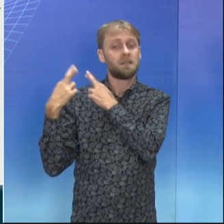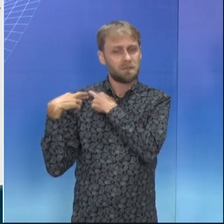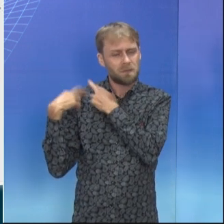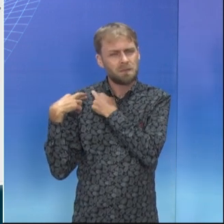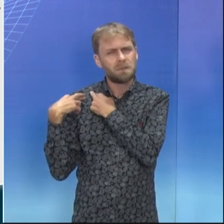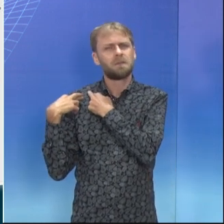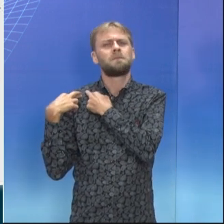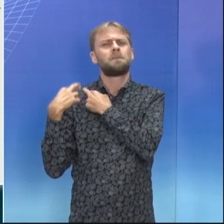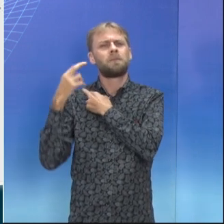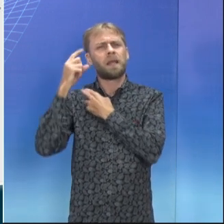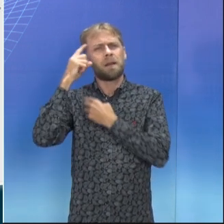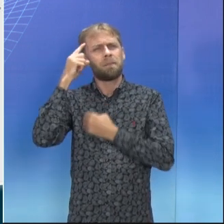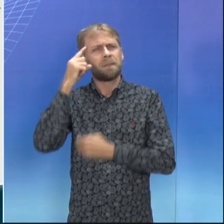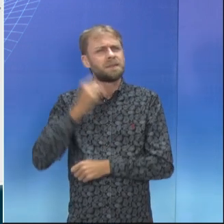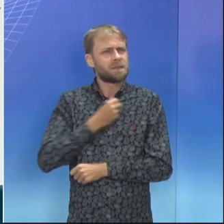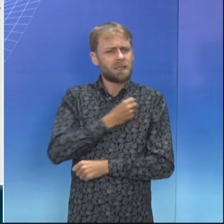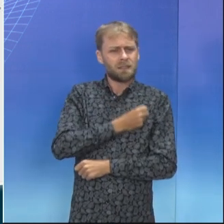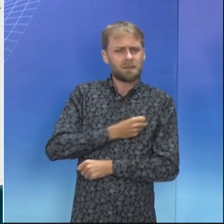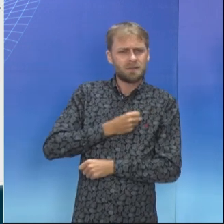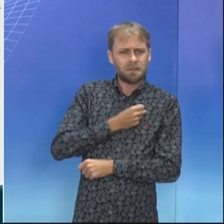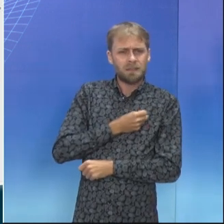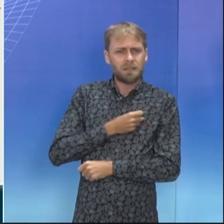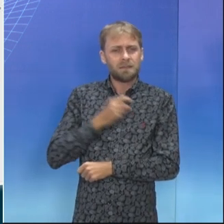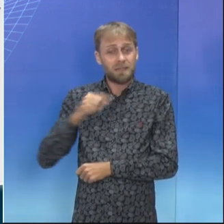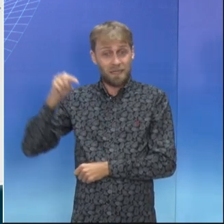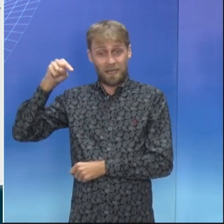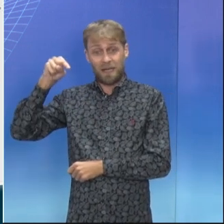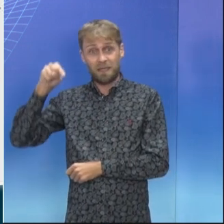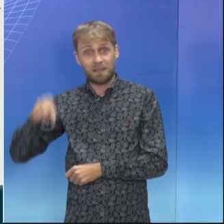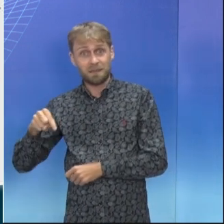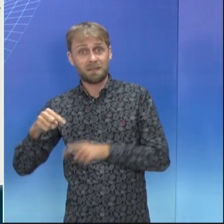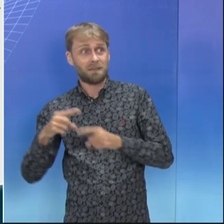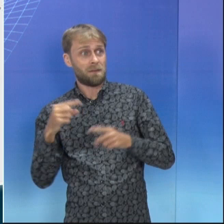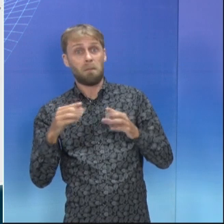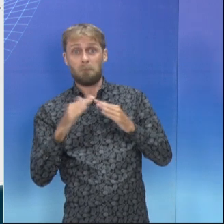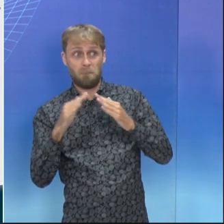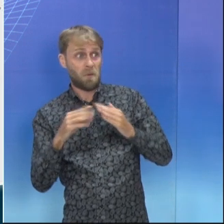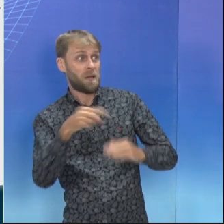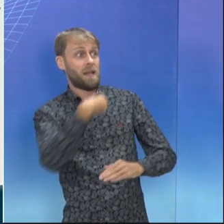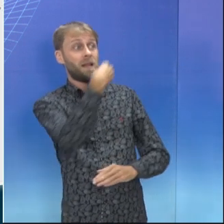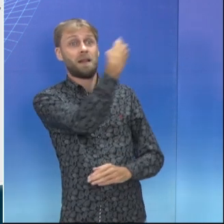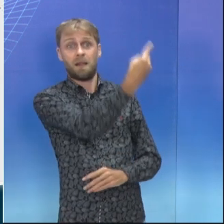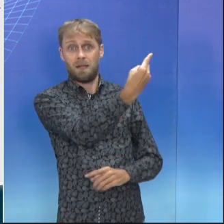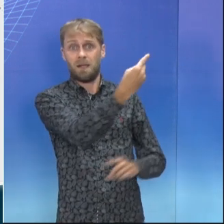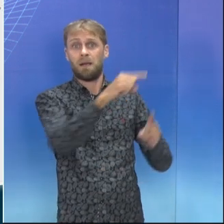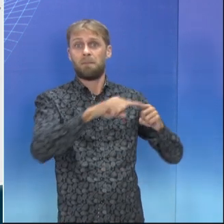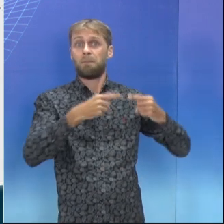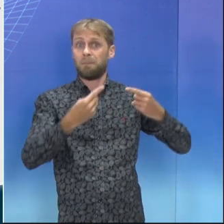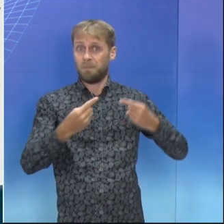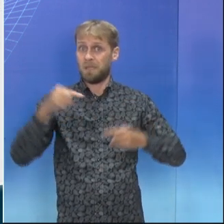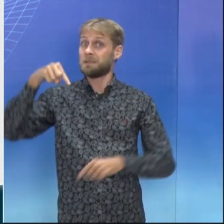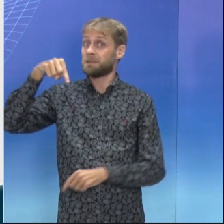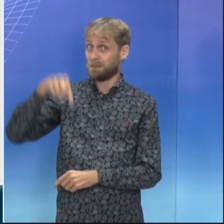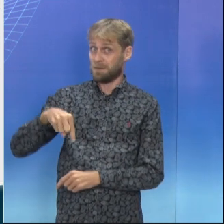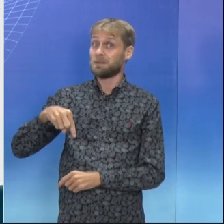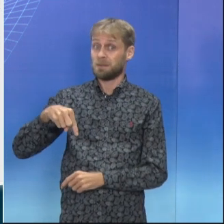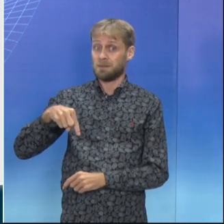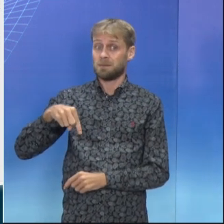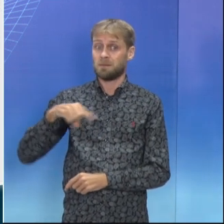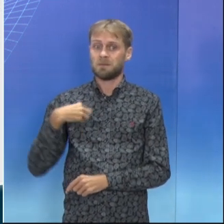que cargar con esa nostalgia de ser de allá, pero está acá, dijo.